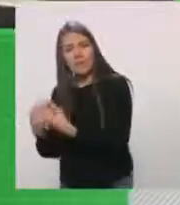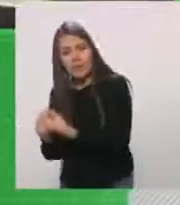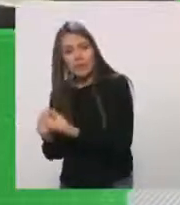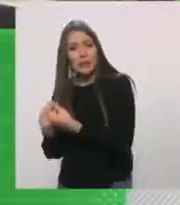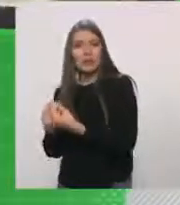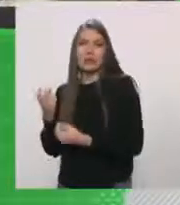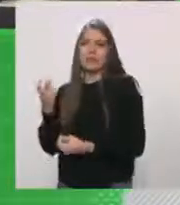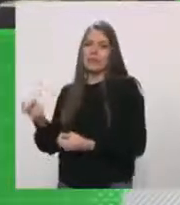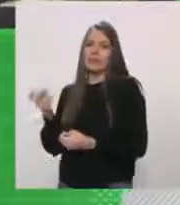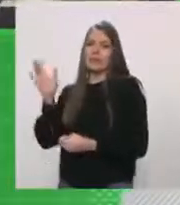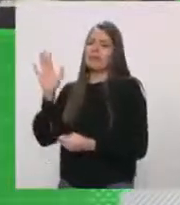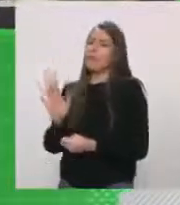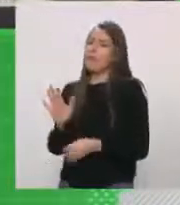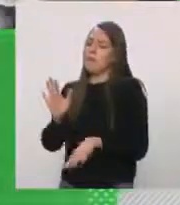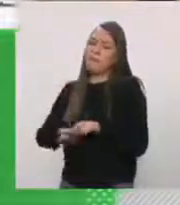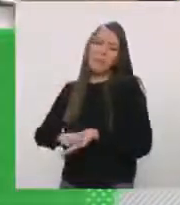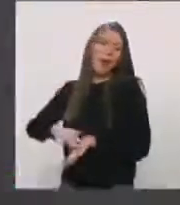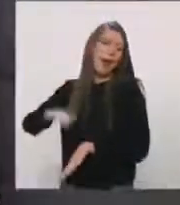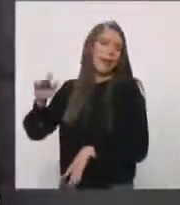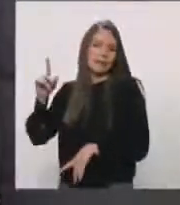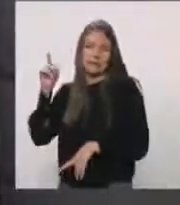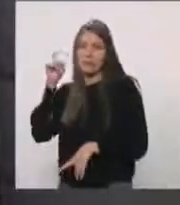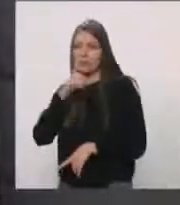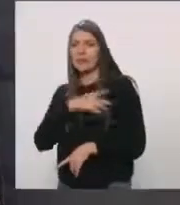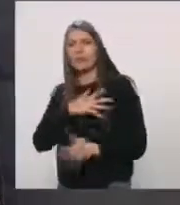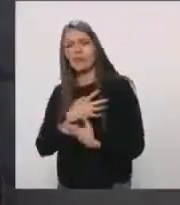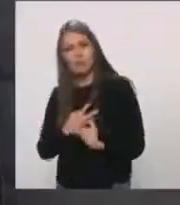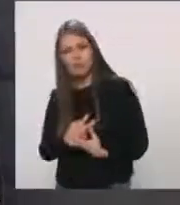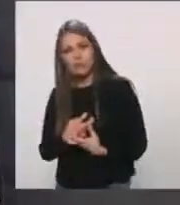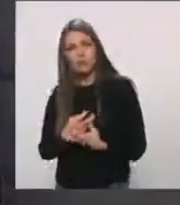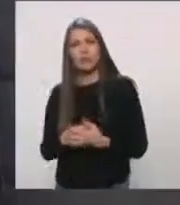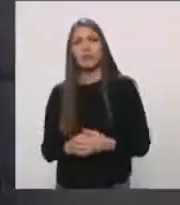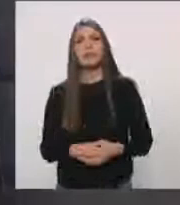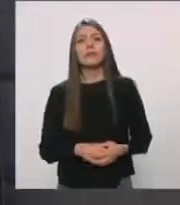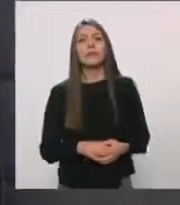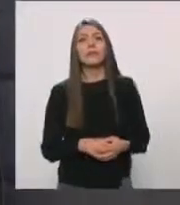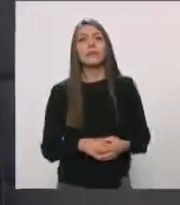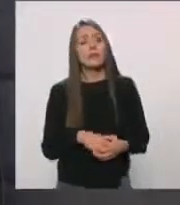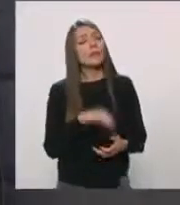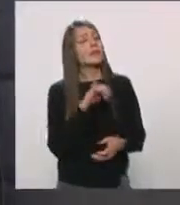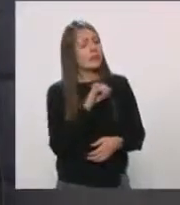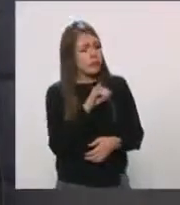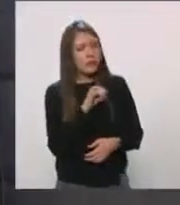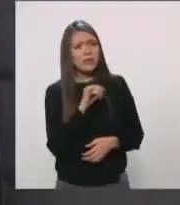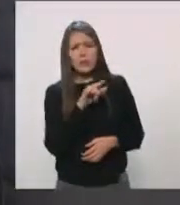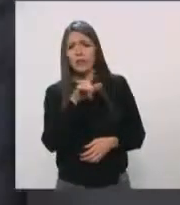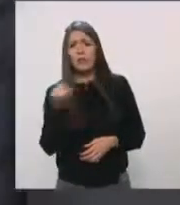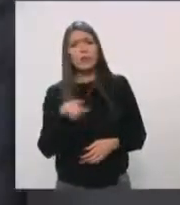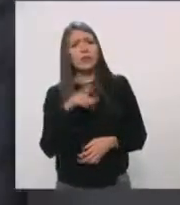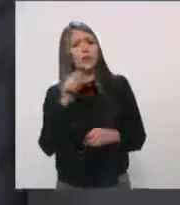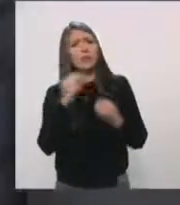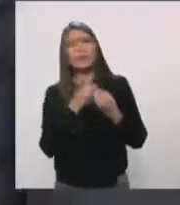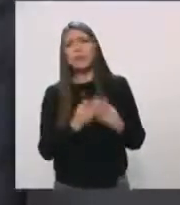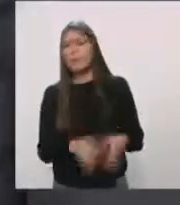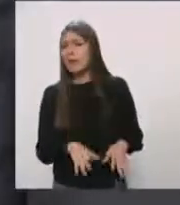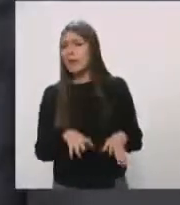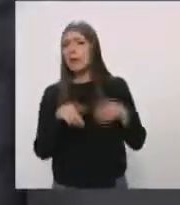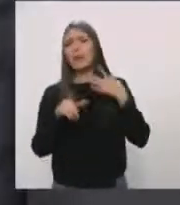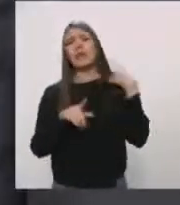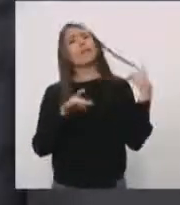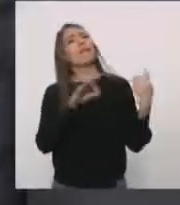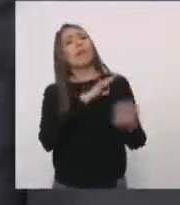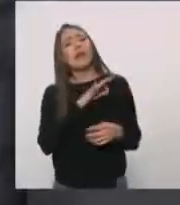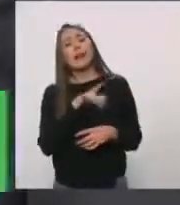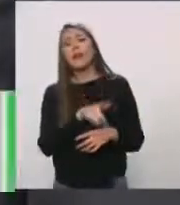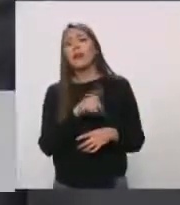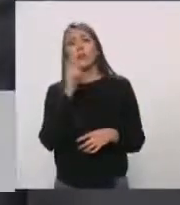eso es todavía mucho más difícil. Claro, y es muy difícil, y yo les diría que no pierdan la esperanza en que, aunque sea a